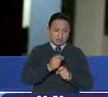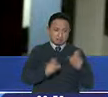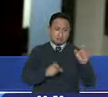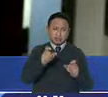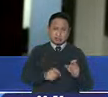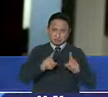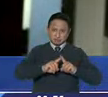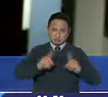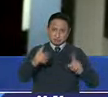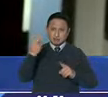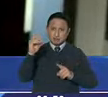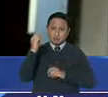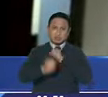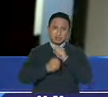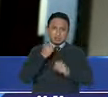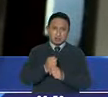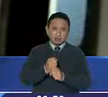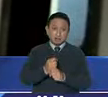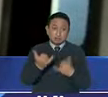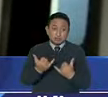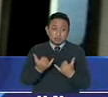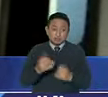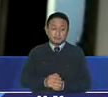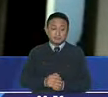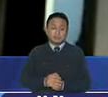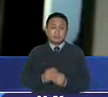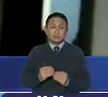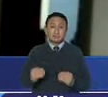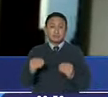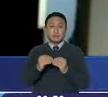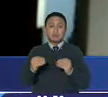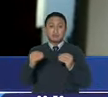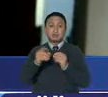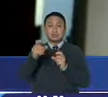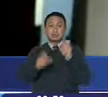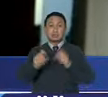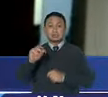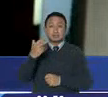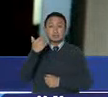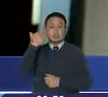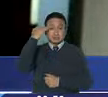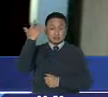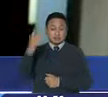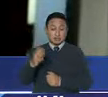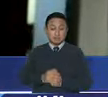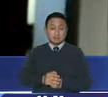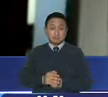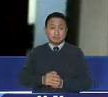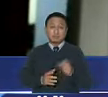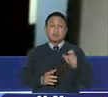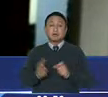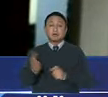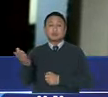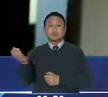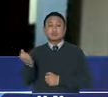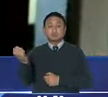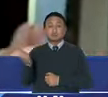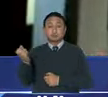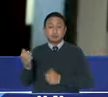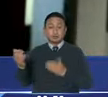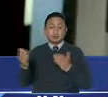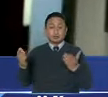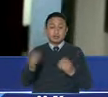últimos 20 años. Entonces cada vez tenemos más y más personas de la tercera edad y más pensionados y jubilados comparado